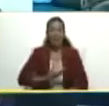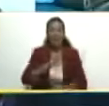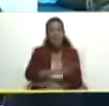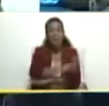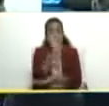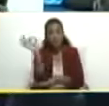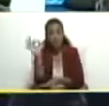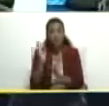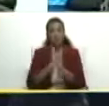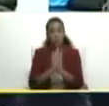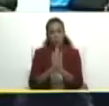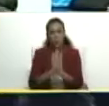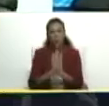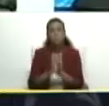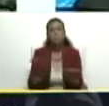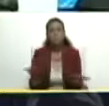Barquisimeto